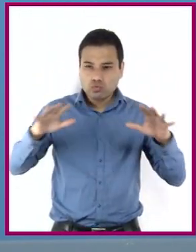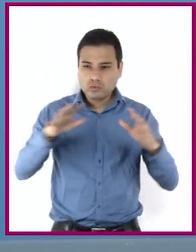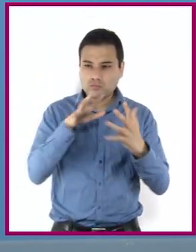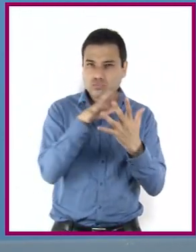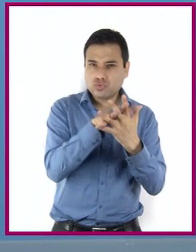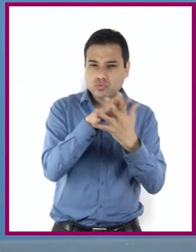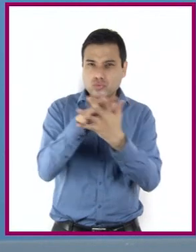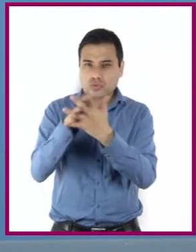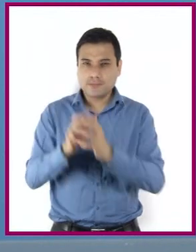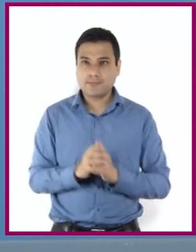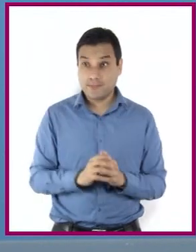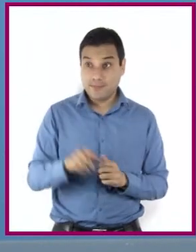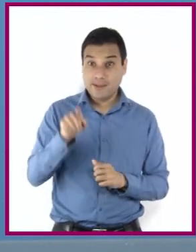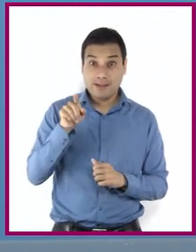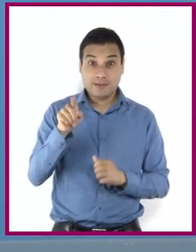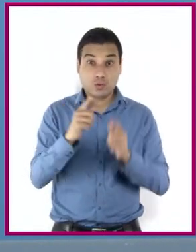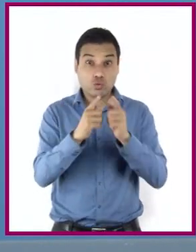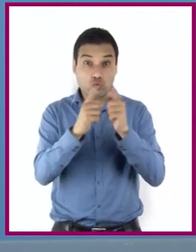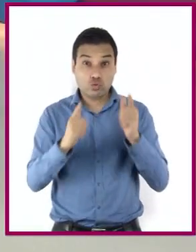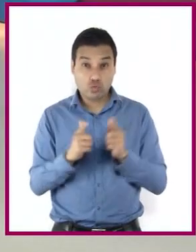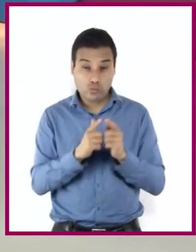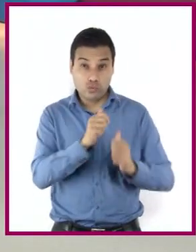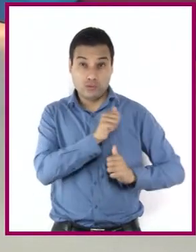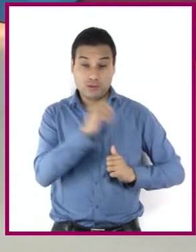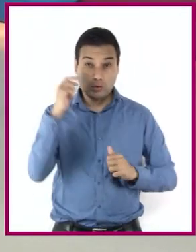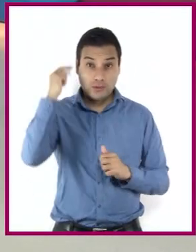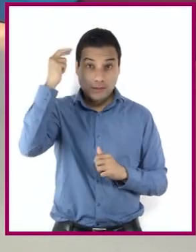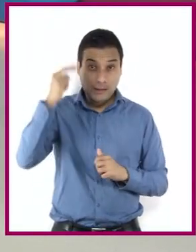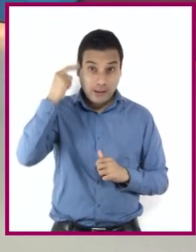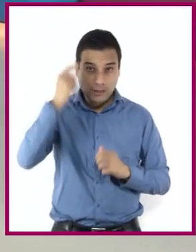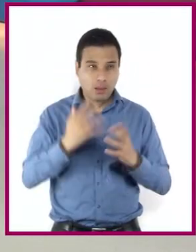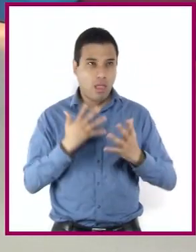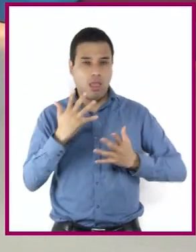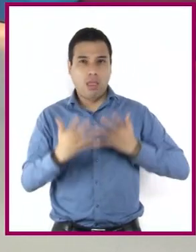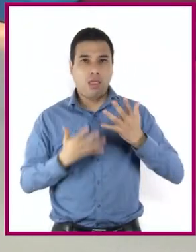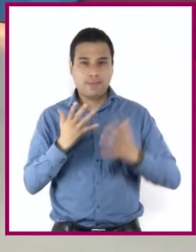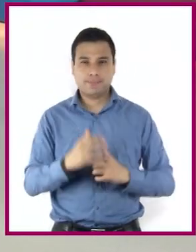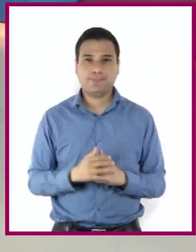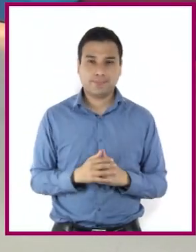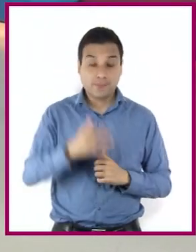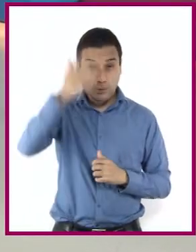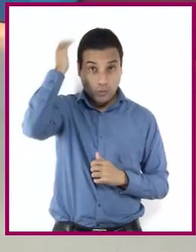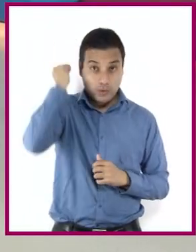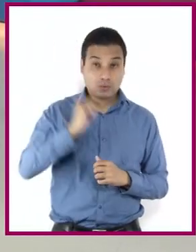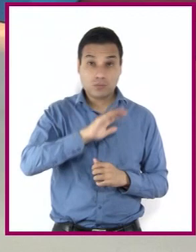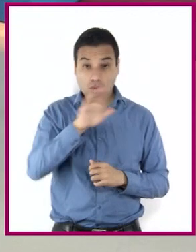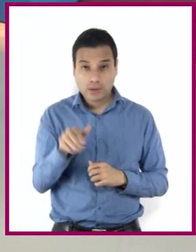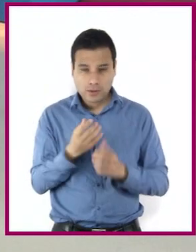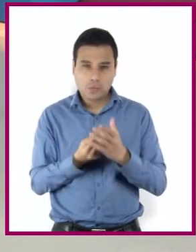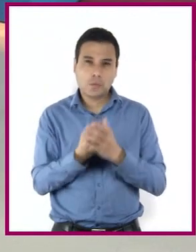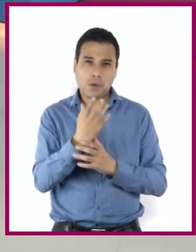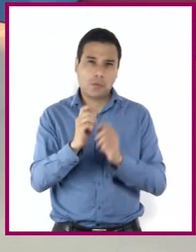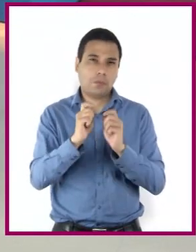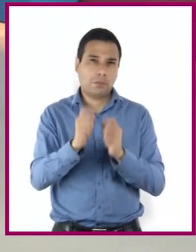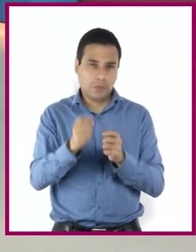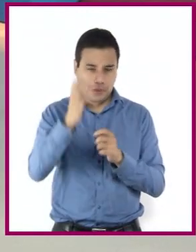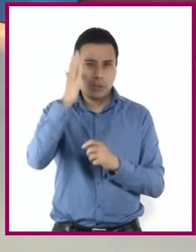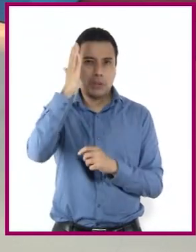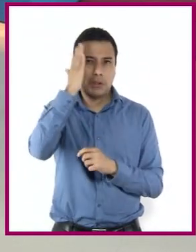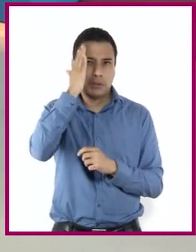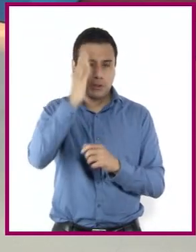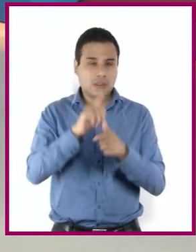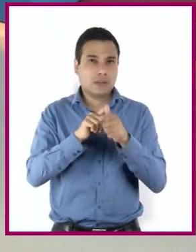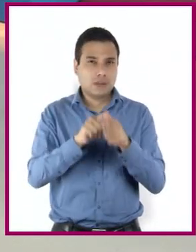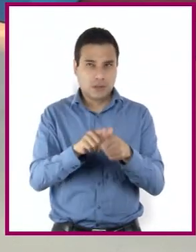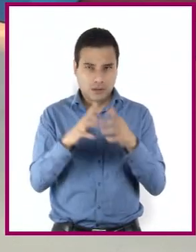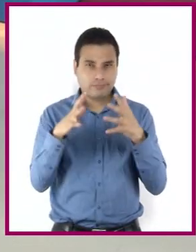en aprietos a las fuerzas realistas. Después de la muerte de Morelos, otros líderes continuaron con la tarea que inició